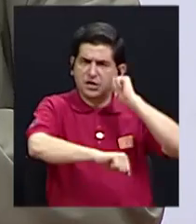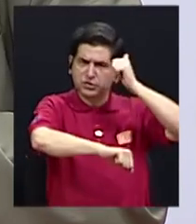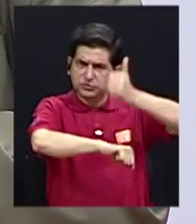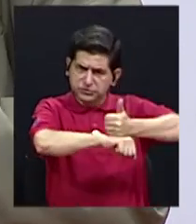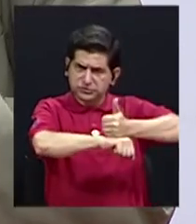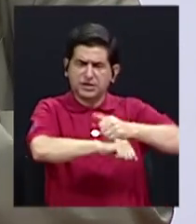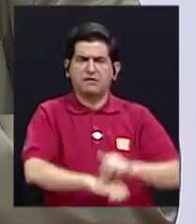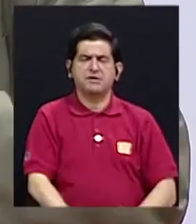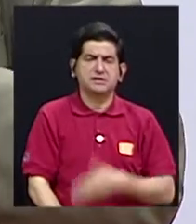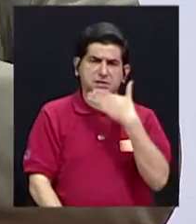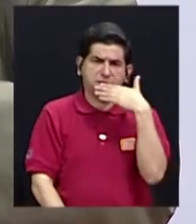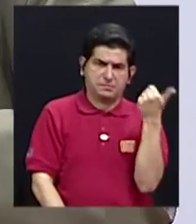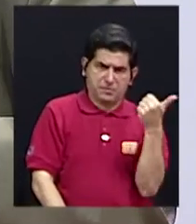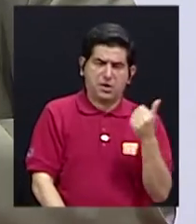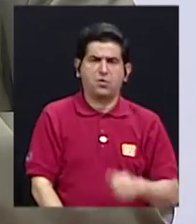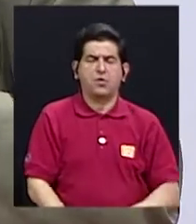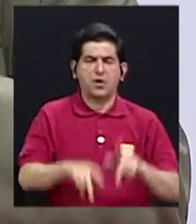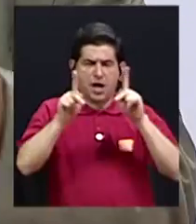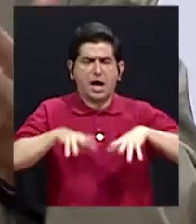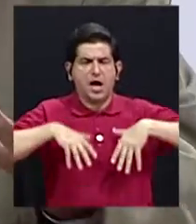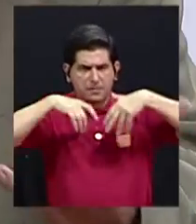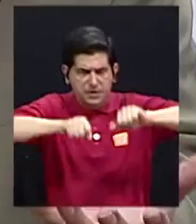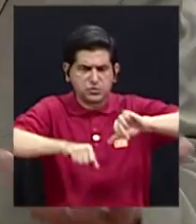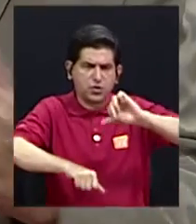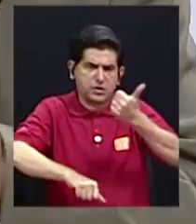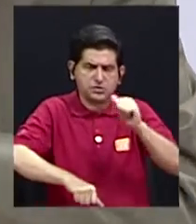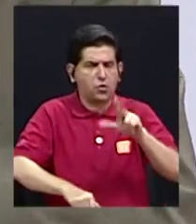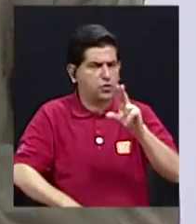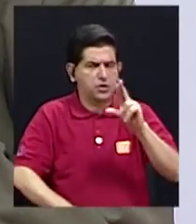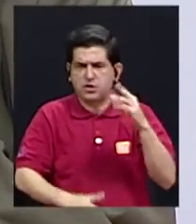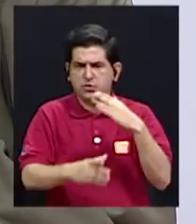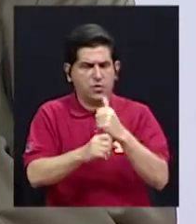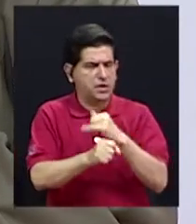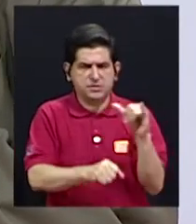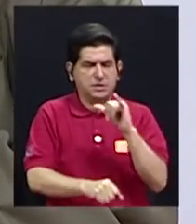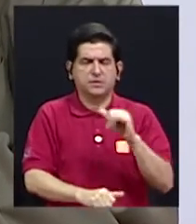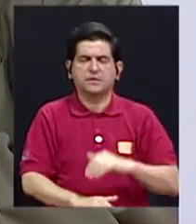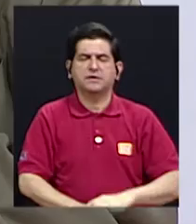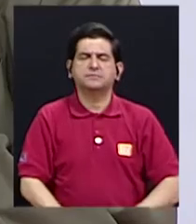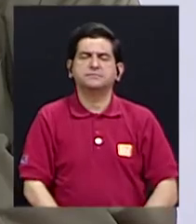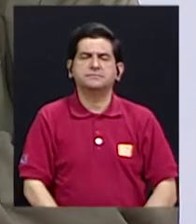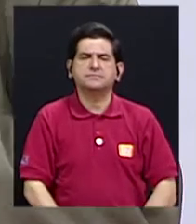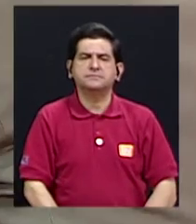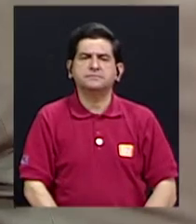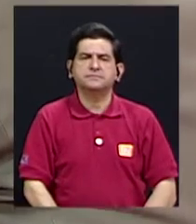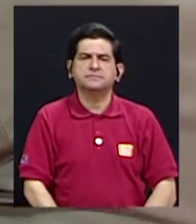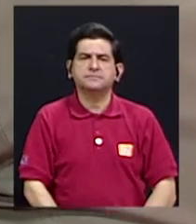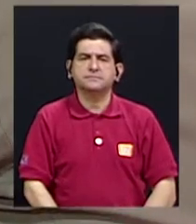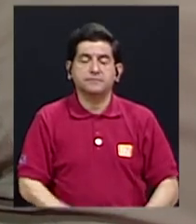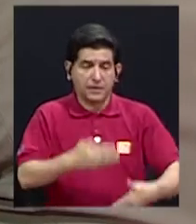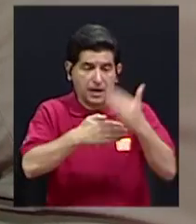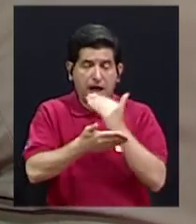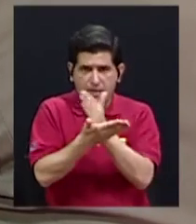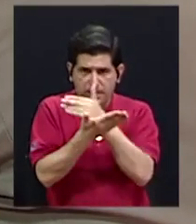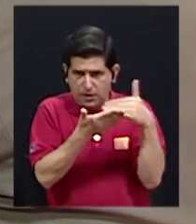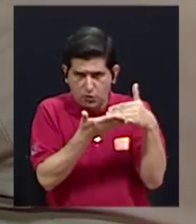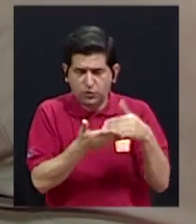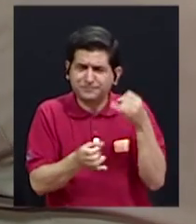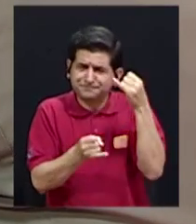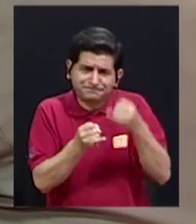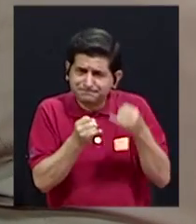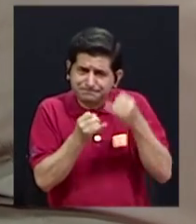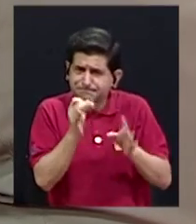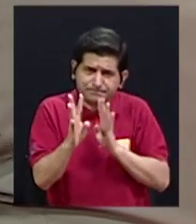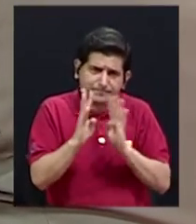mejor a sus graduados y otras que no lo han hecho tanto así en el bloque anterior y terminamos